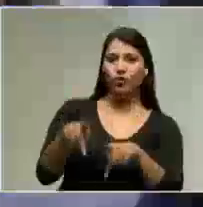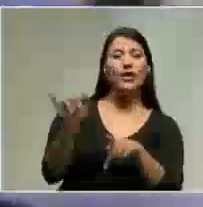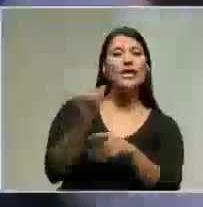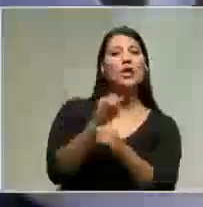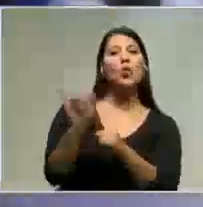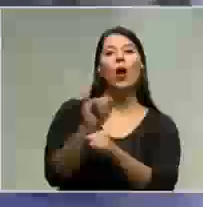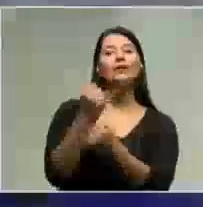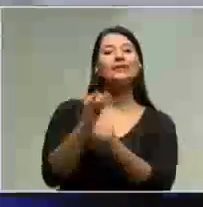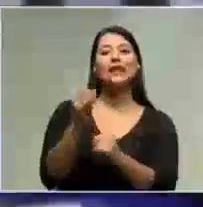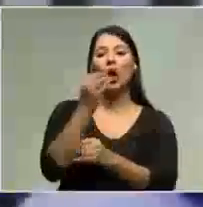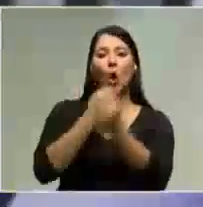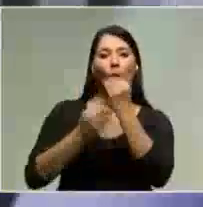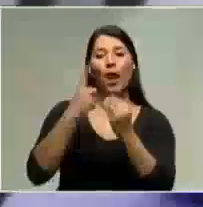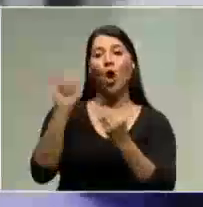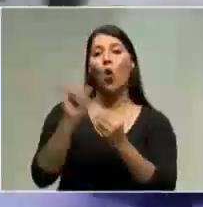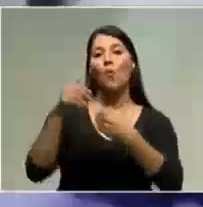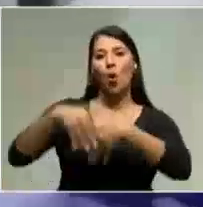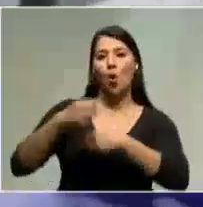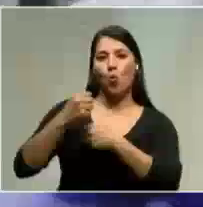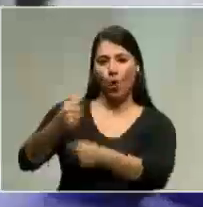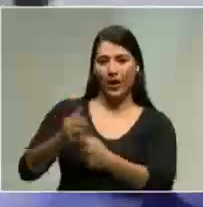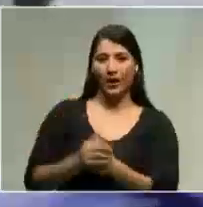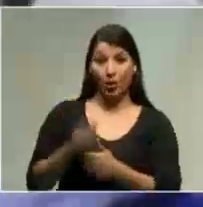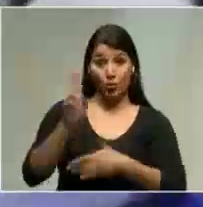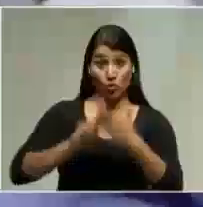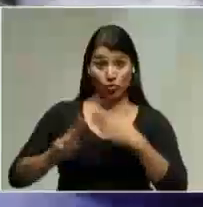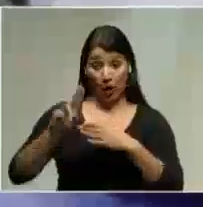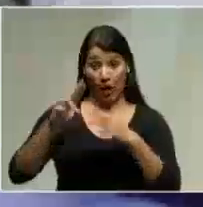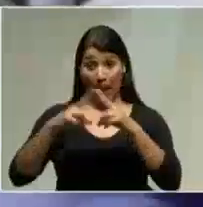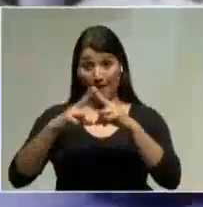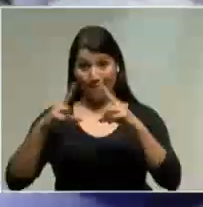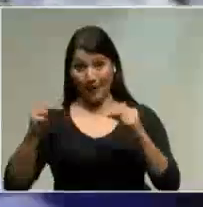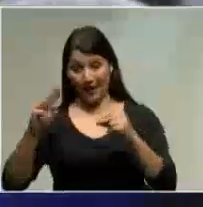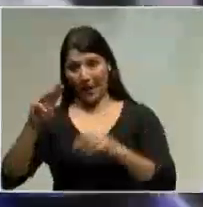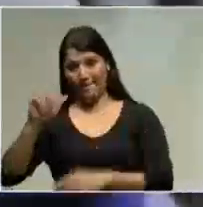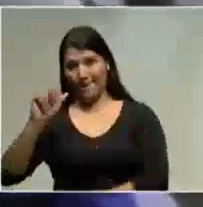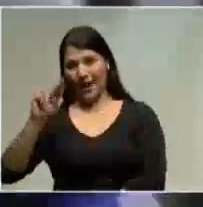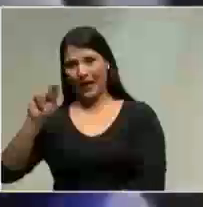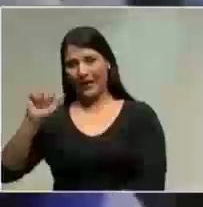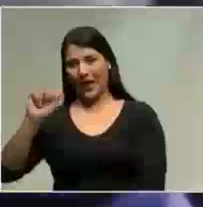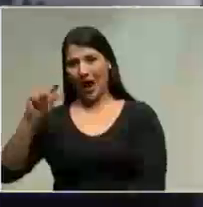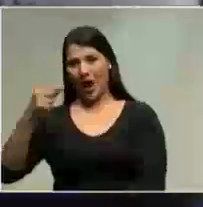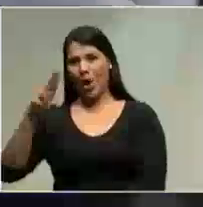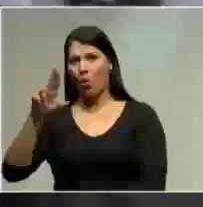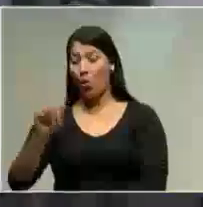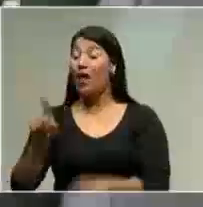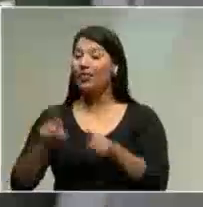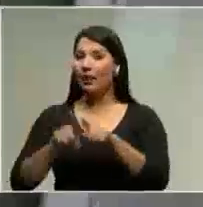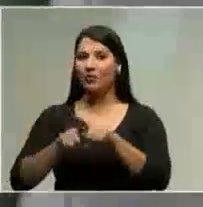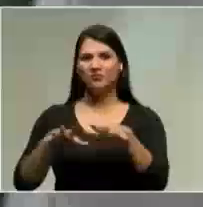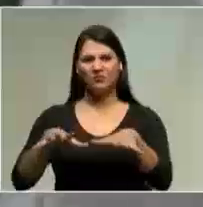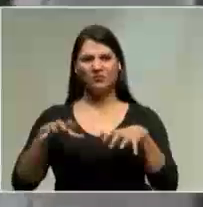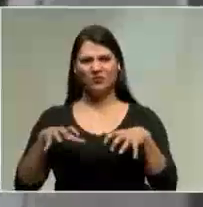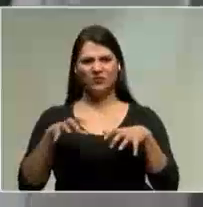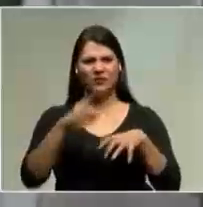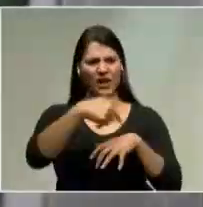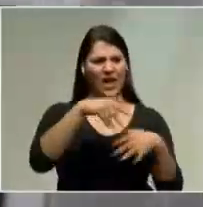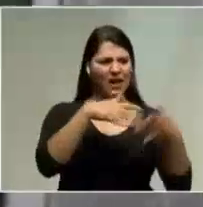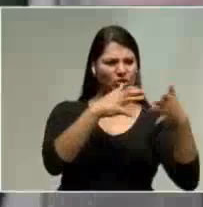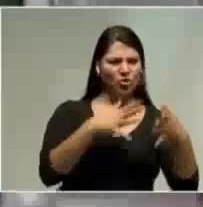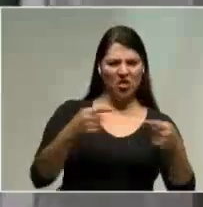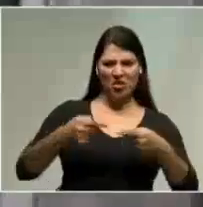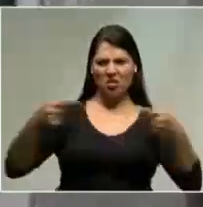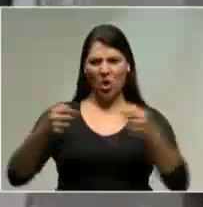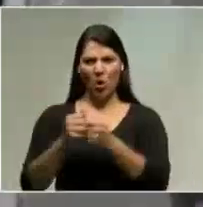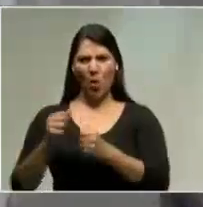hambre. La Universidad de Managua es otro foco de tensión. Estudiantes mantuvieron un tenso cara a cara con policías que trataban